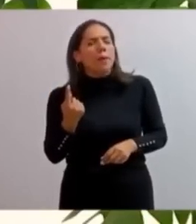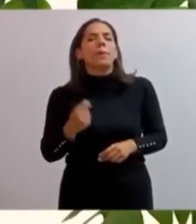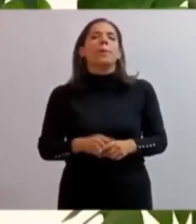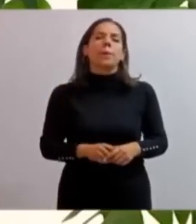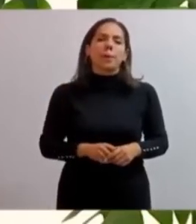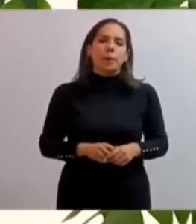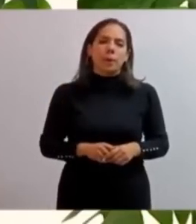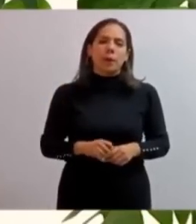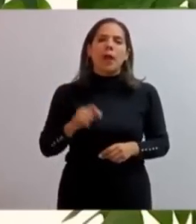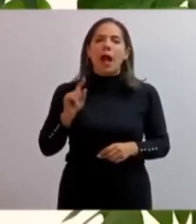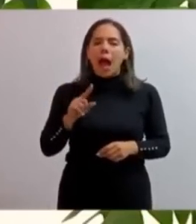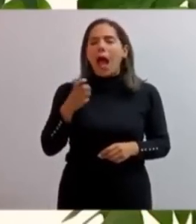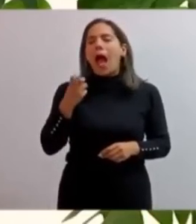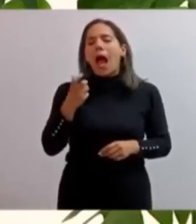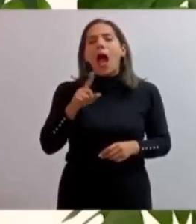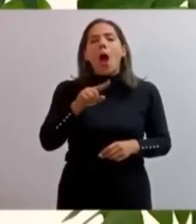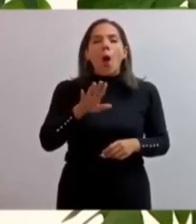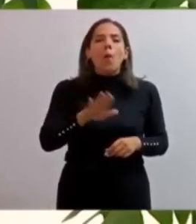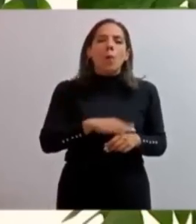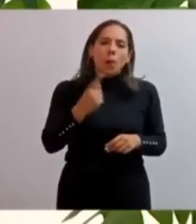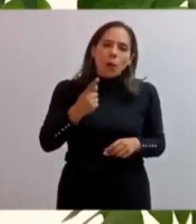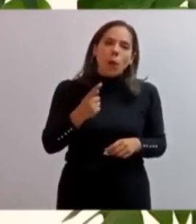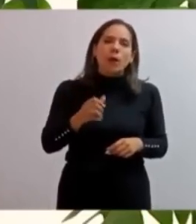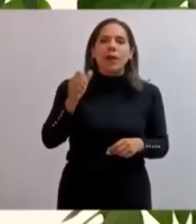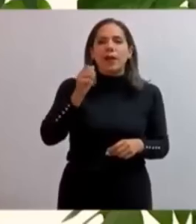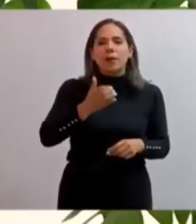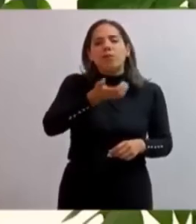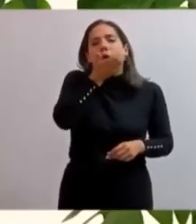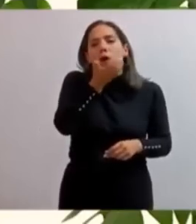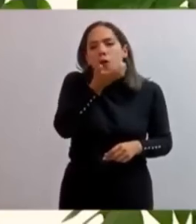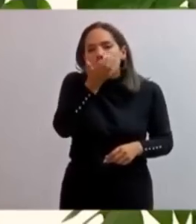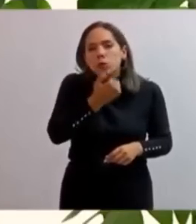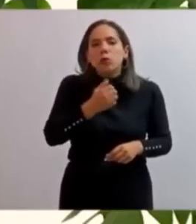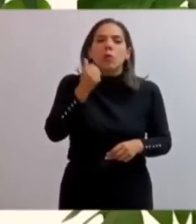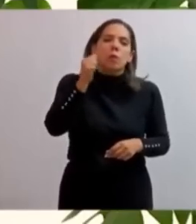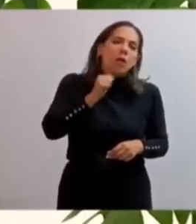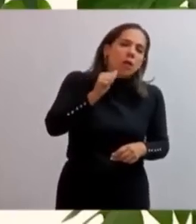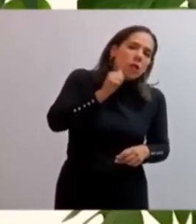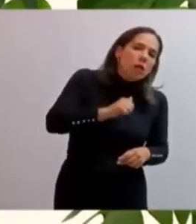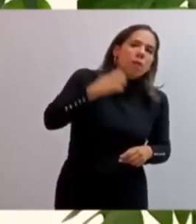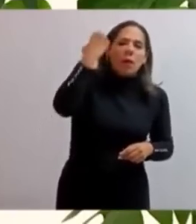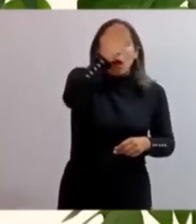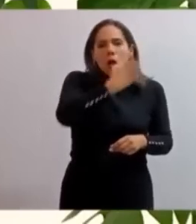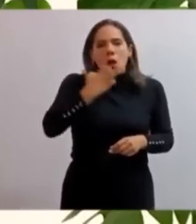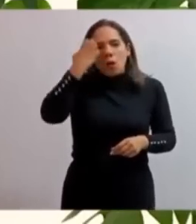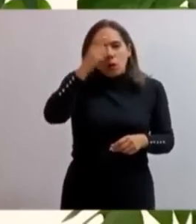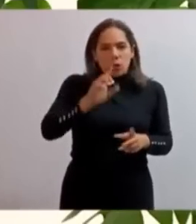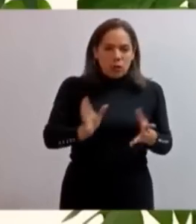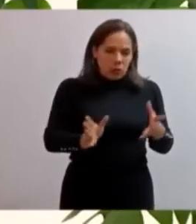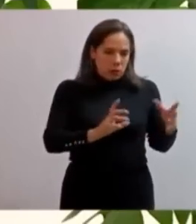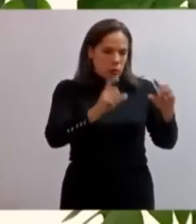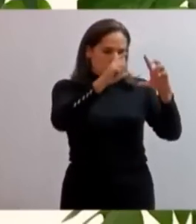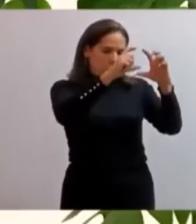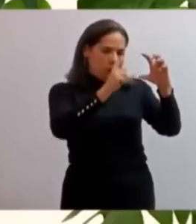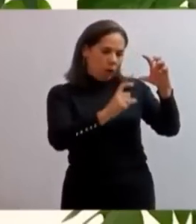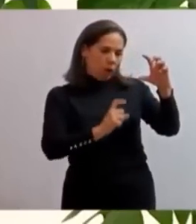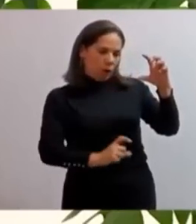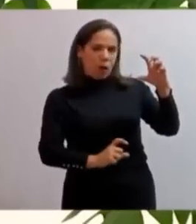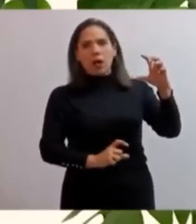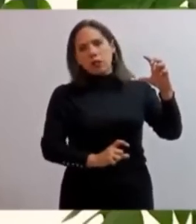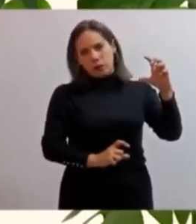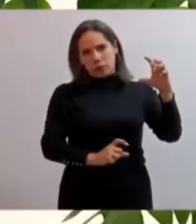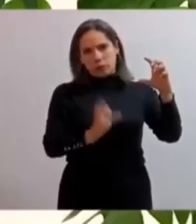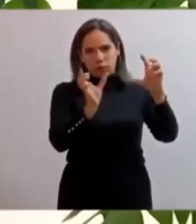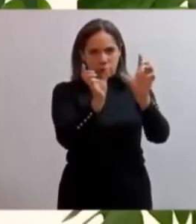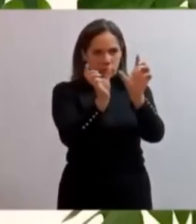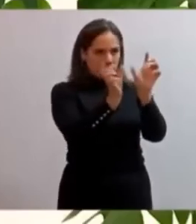formativa? Porque lo que estamos acostumbrados en los exámenes es a decir, usted clasifica de esta